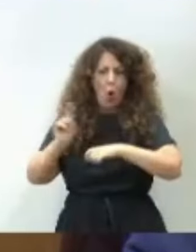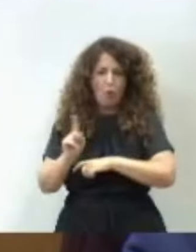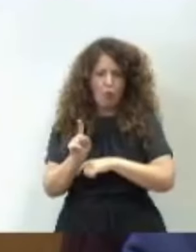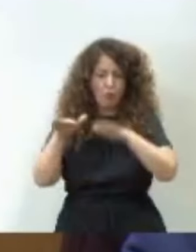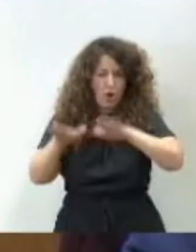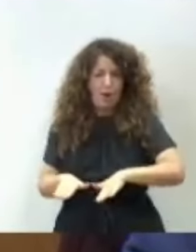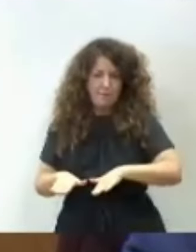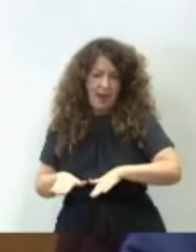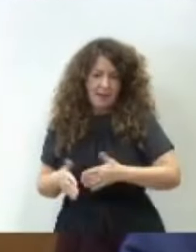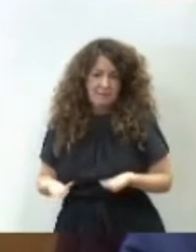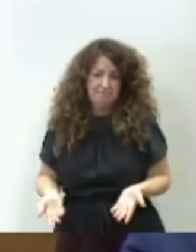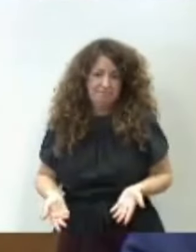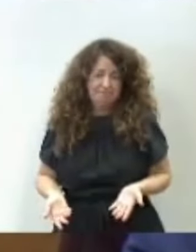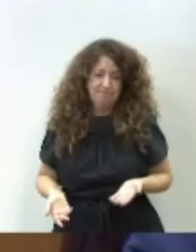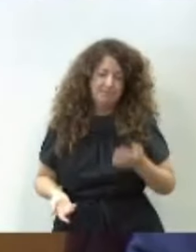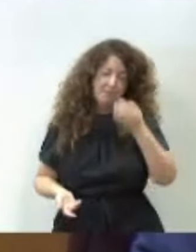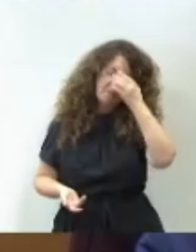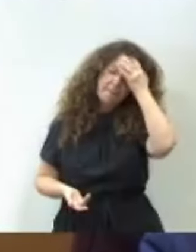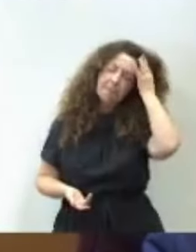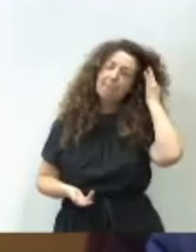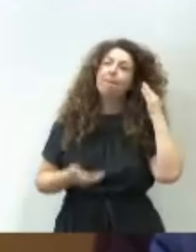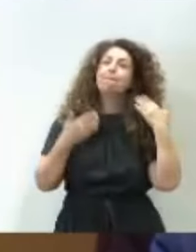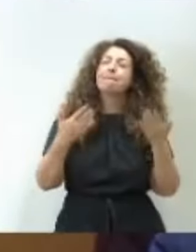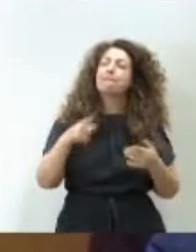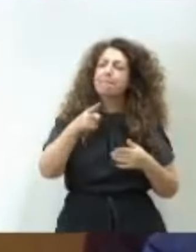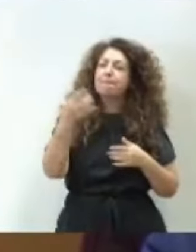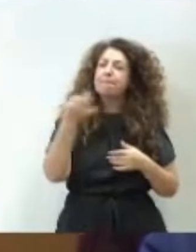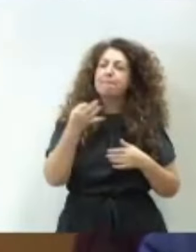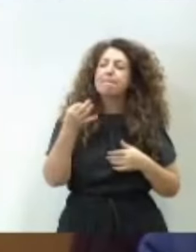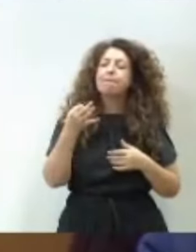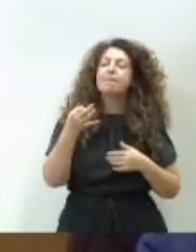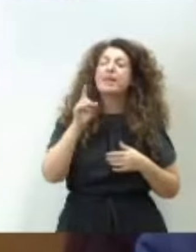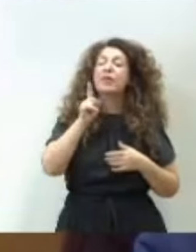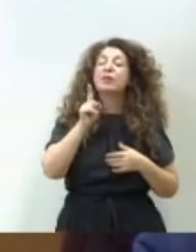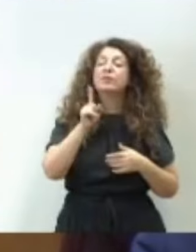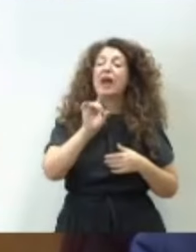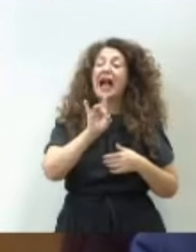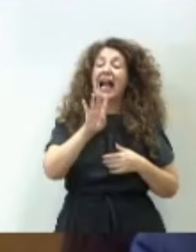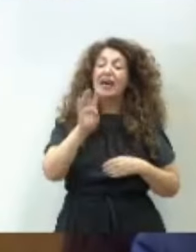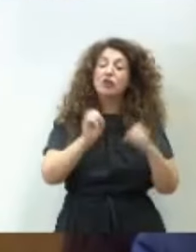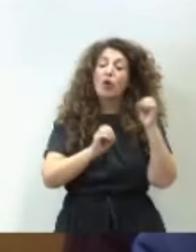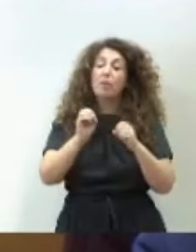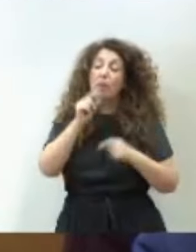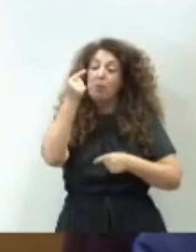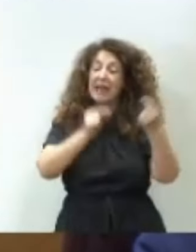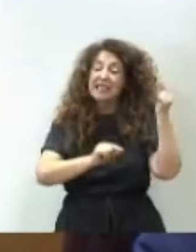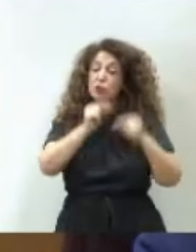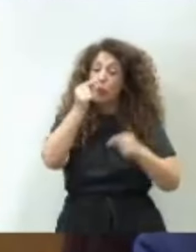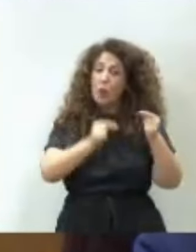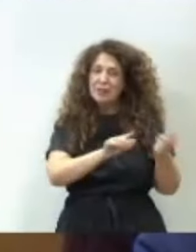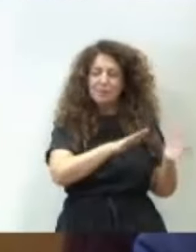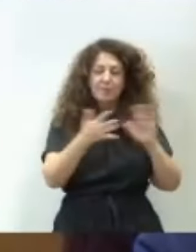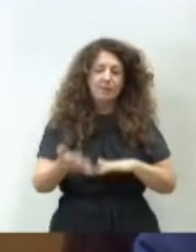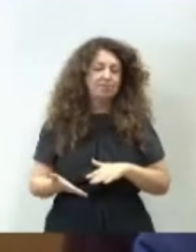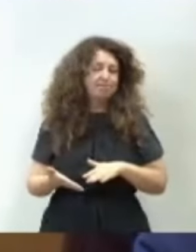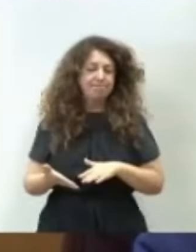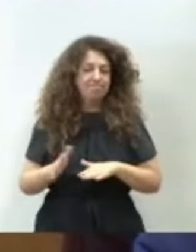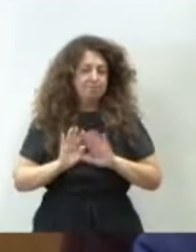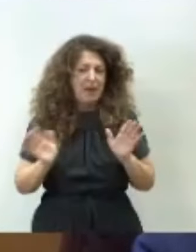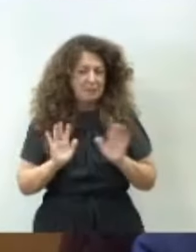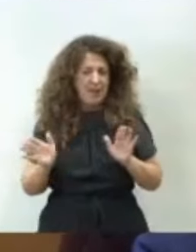Lo que habrá tenido algo que ver, señora Rivera, es que usted ha ejecutado tan solo el 14% del presupuesto en agua, o que ha ejecutado